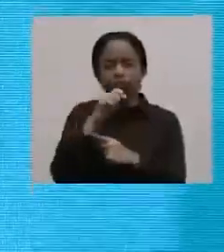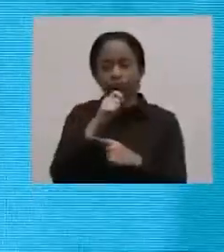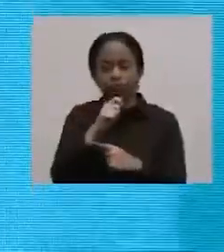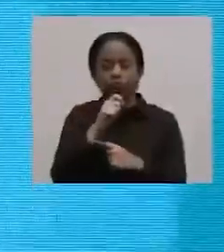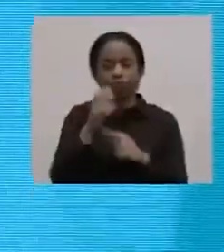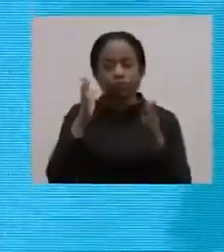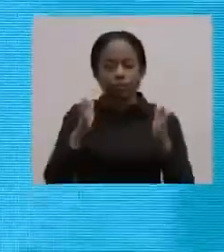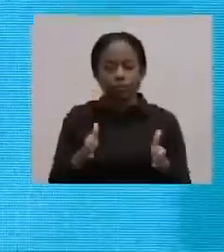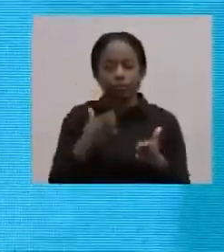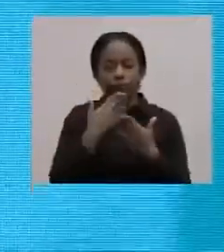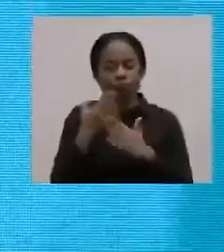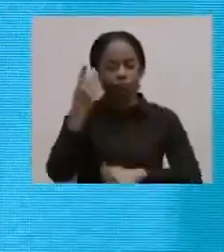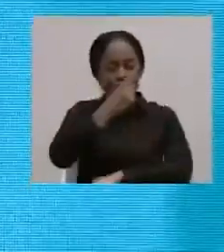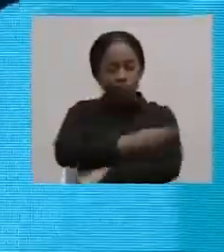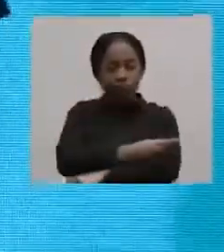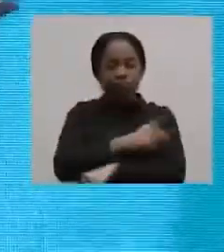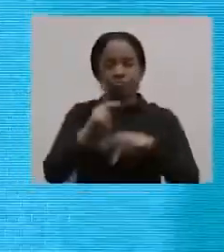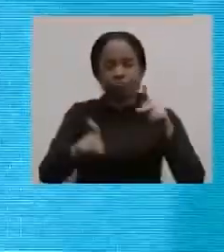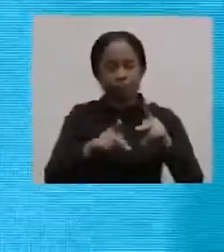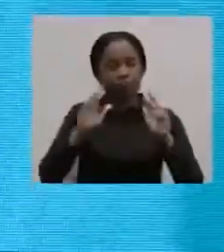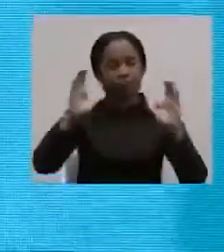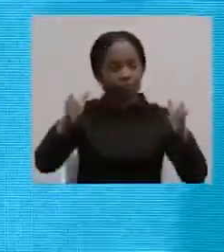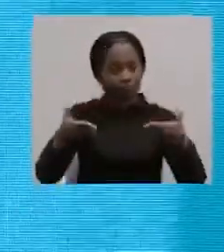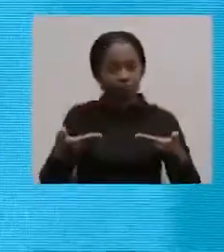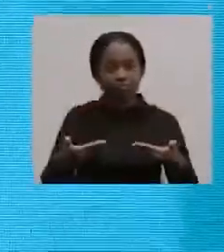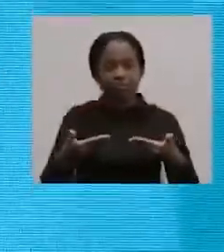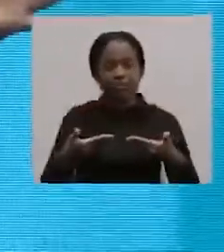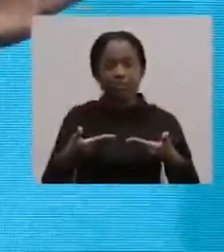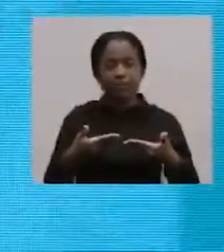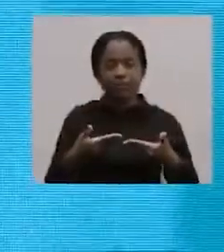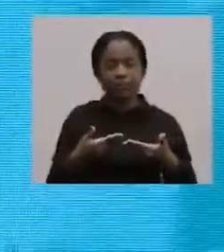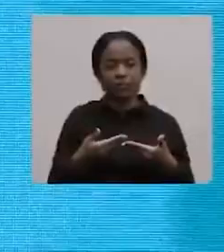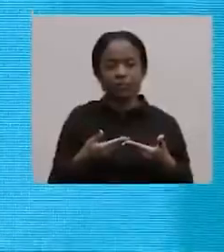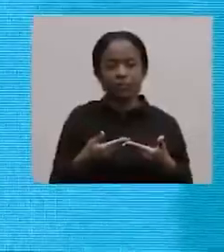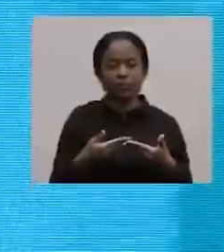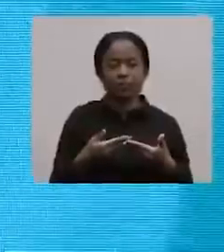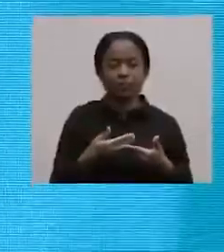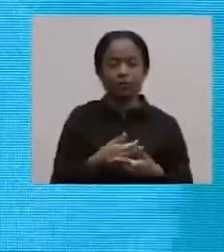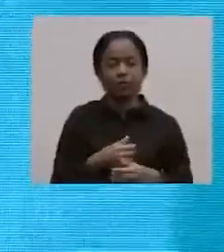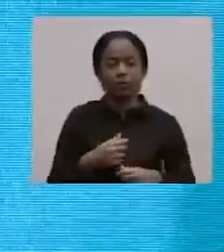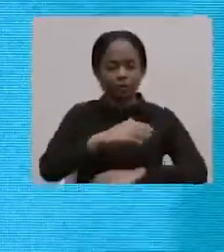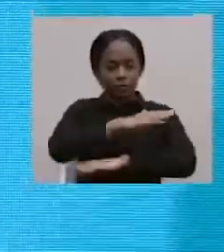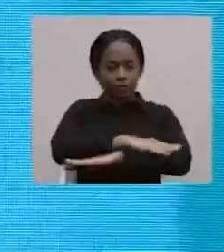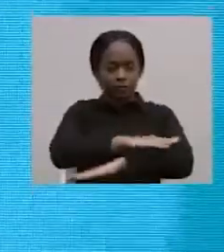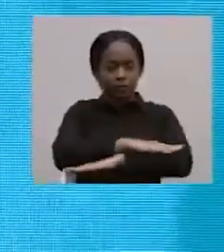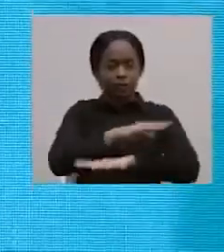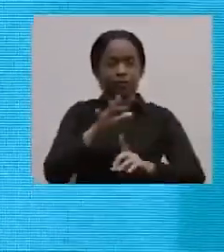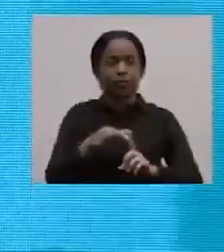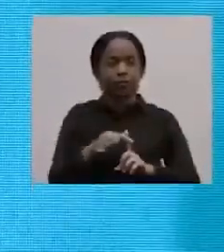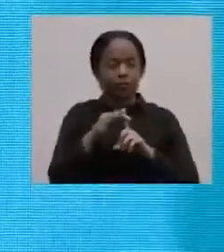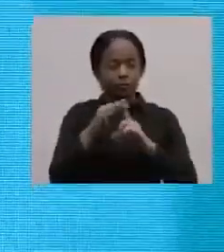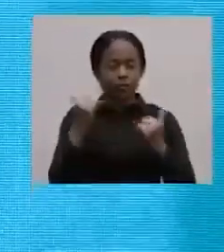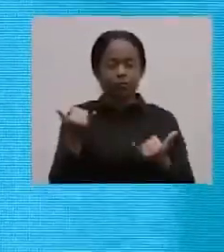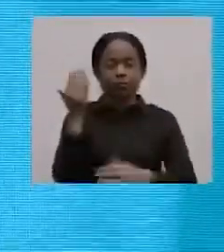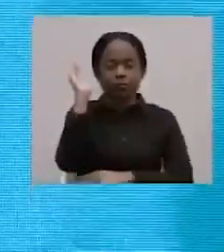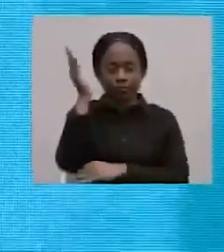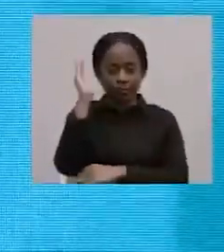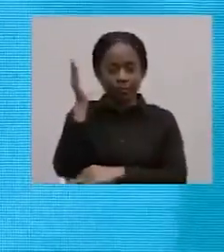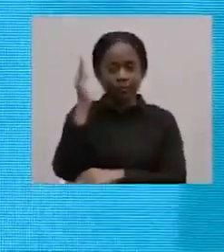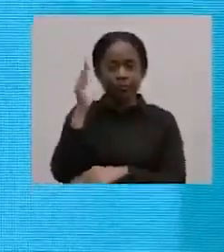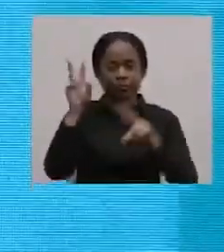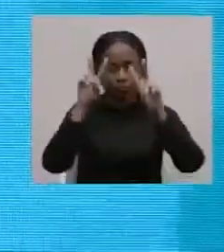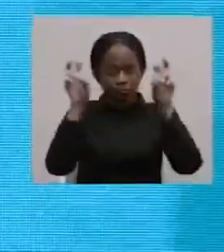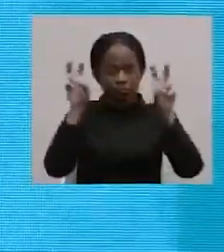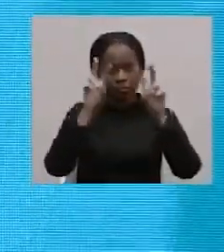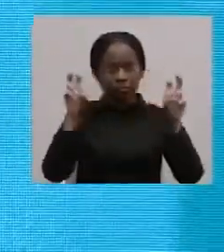Buenos días, compañeros de la mesa principal que van a exponer en el día de hoy temas